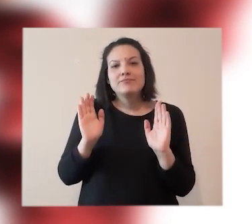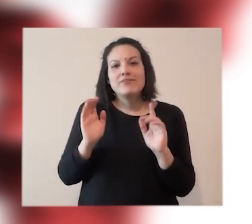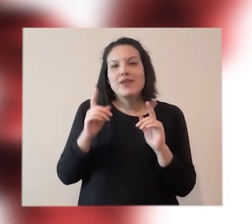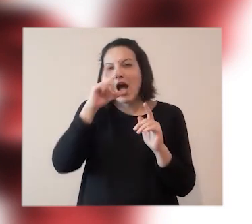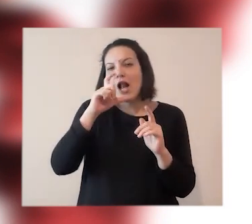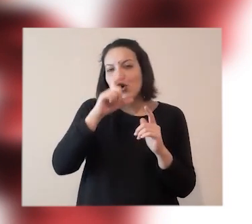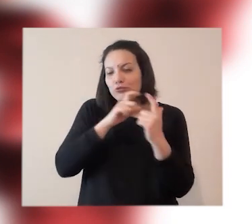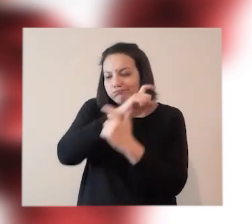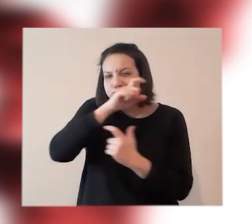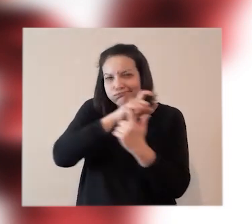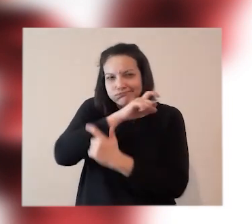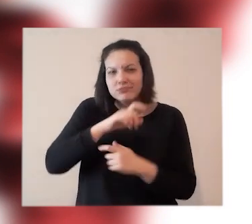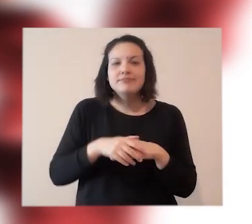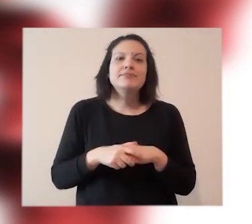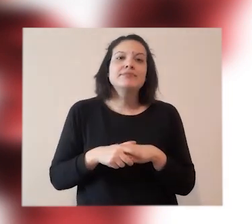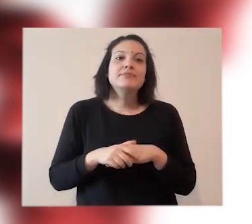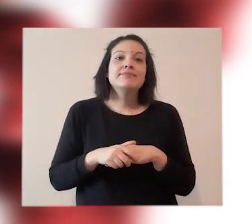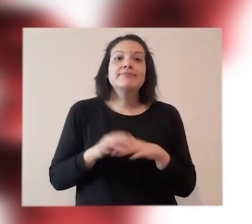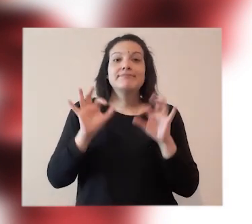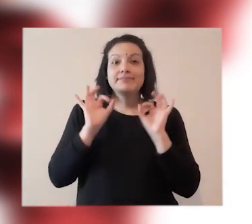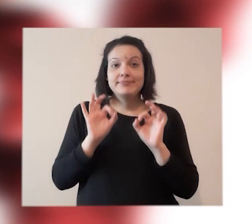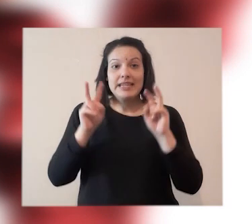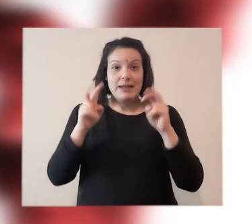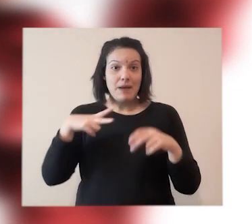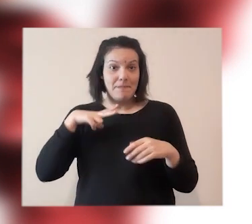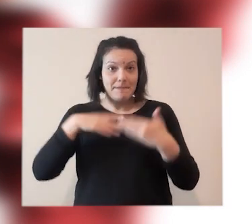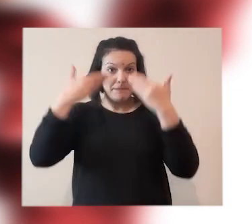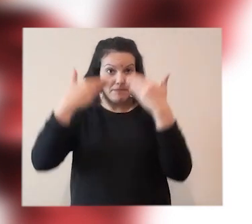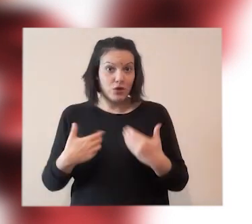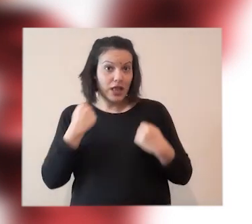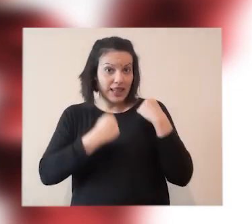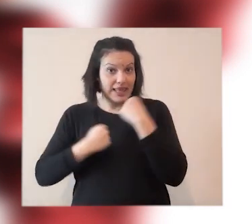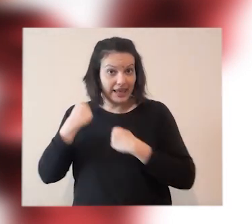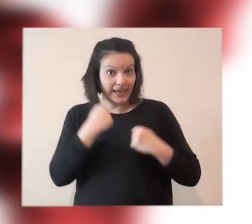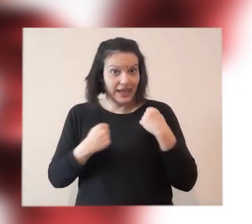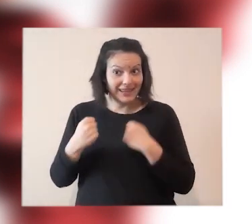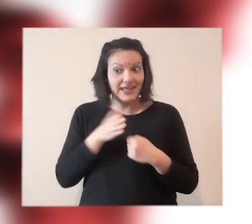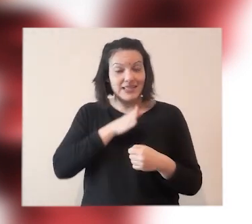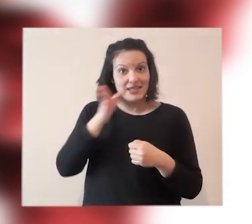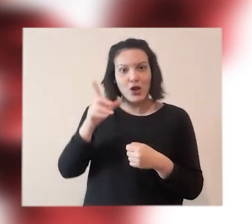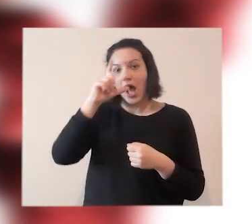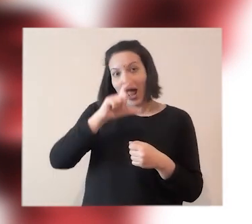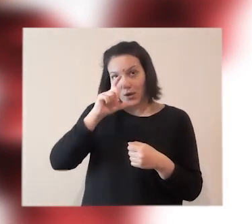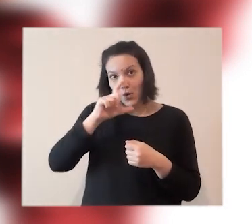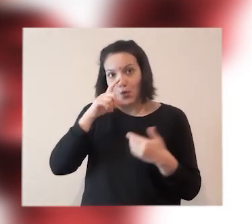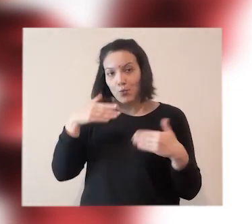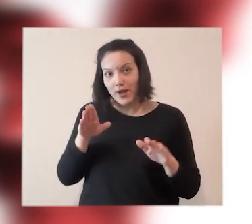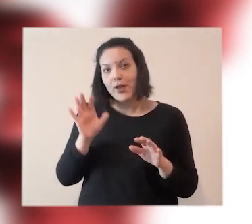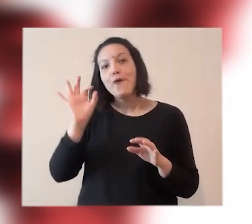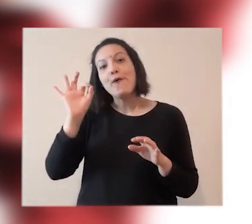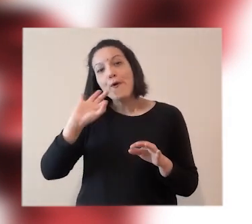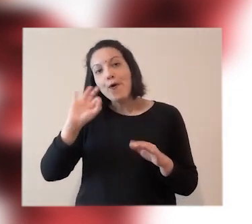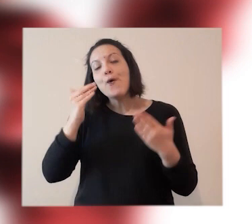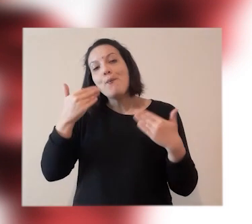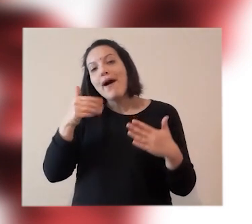apliquen el alcohol. Bien, dentro de las cuestiones de higiene personal, durante el desplazamiento, además del alcohol, o como hablábamos hoy, si hay posibilidad que